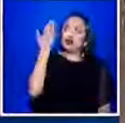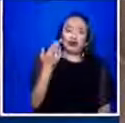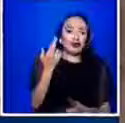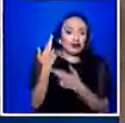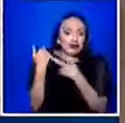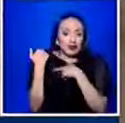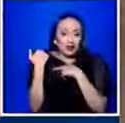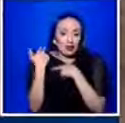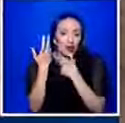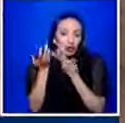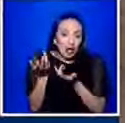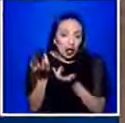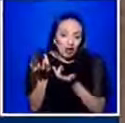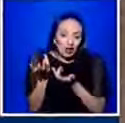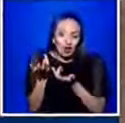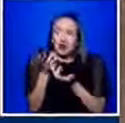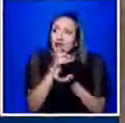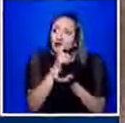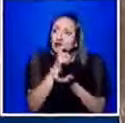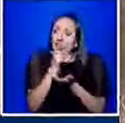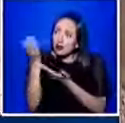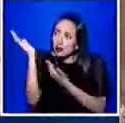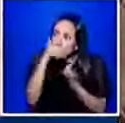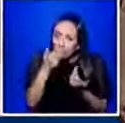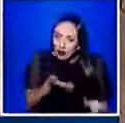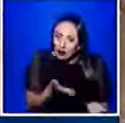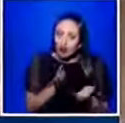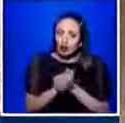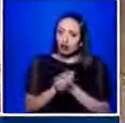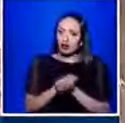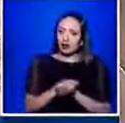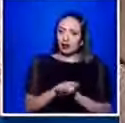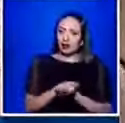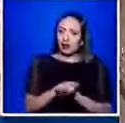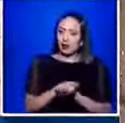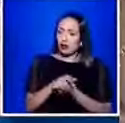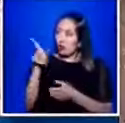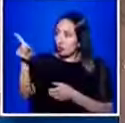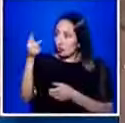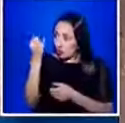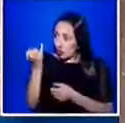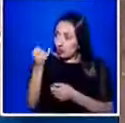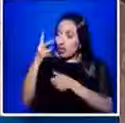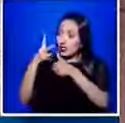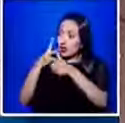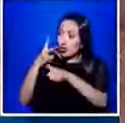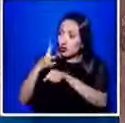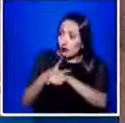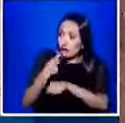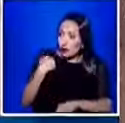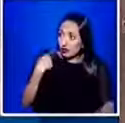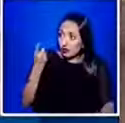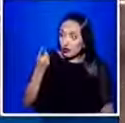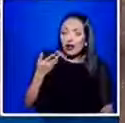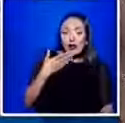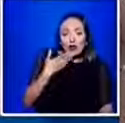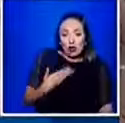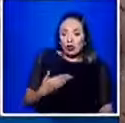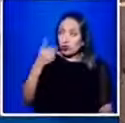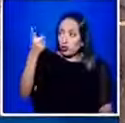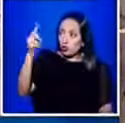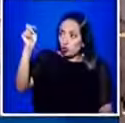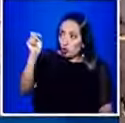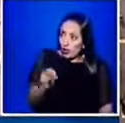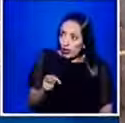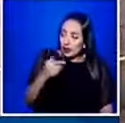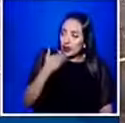está a cargo del trabajo, que hagan favor de venir. Usted ya ahorita es la segunda vez que viene. Sí. Y muy agradecido por lo que